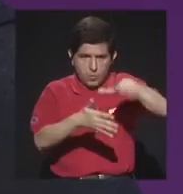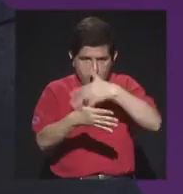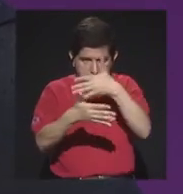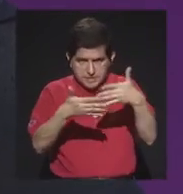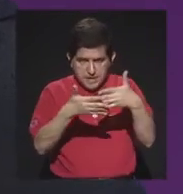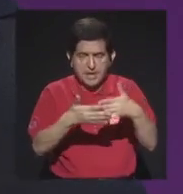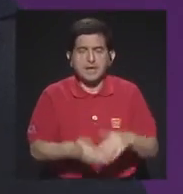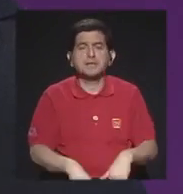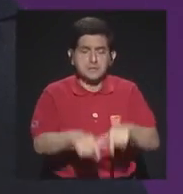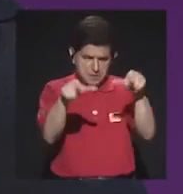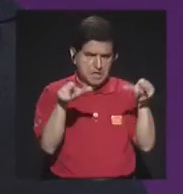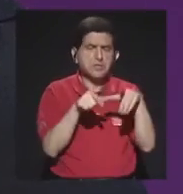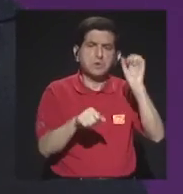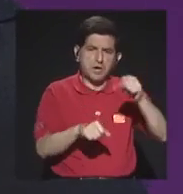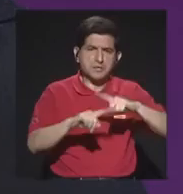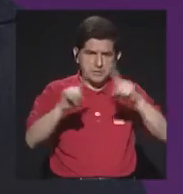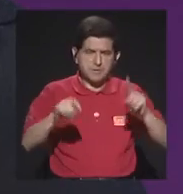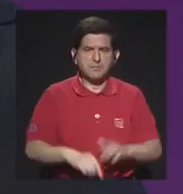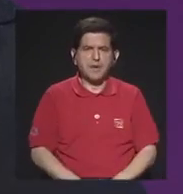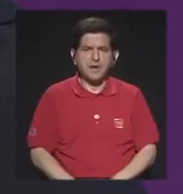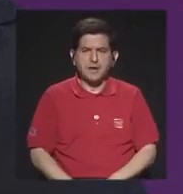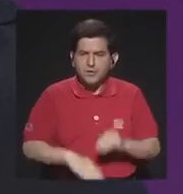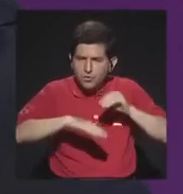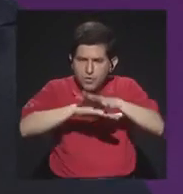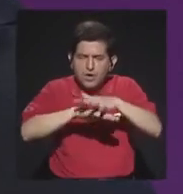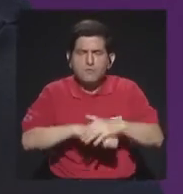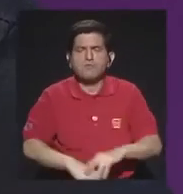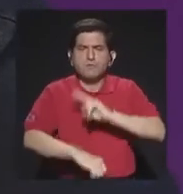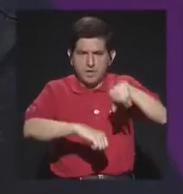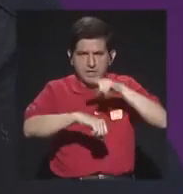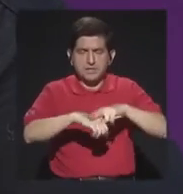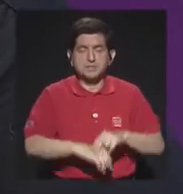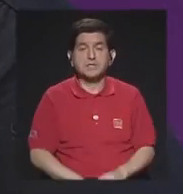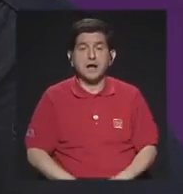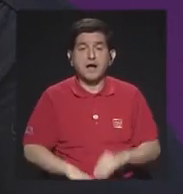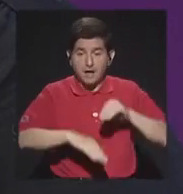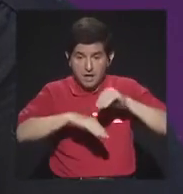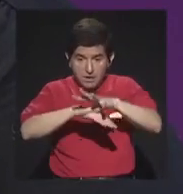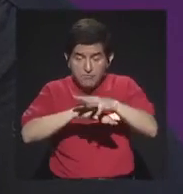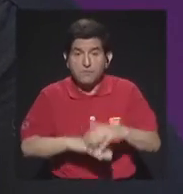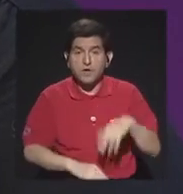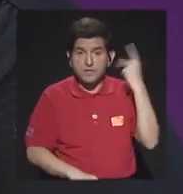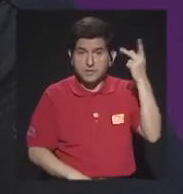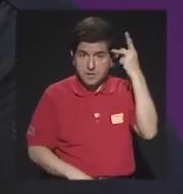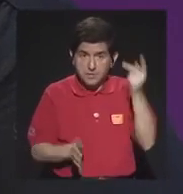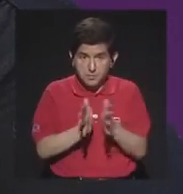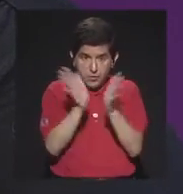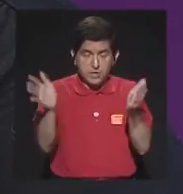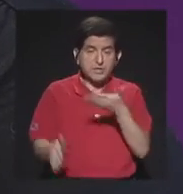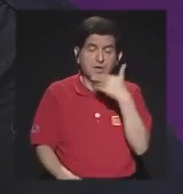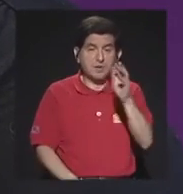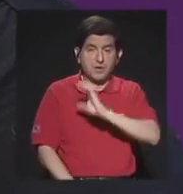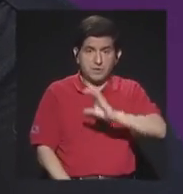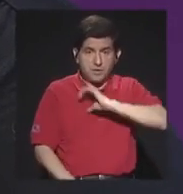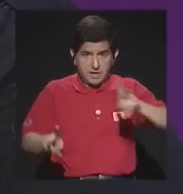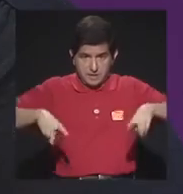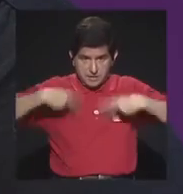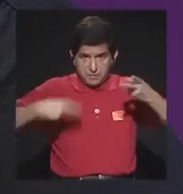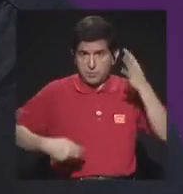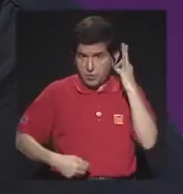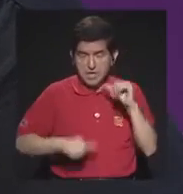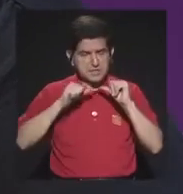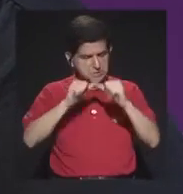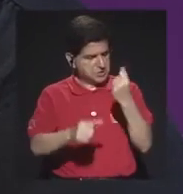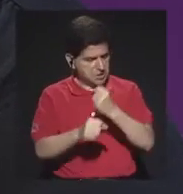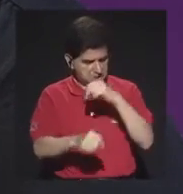mirada nacional. Y en tanto podamos incidir en la política pública para mejorar las condiciones de vida de las mujeres, pues vamos a seguir trabajando en ese